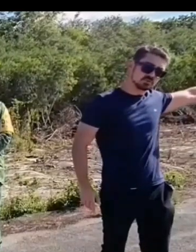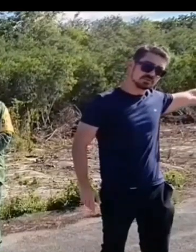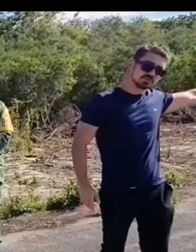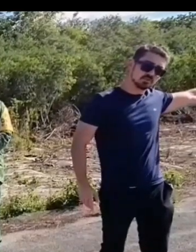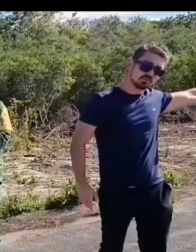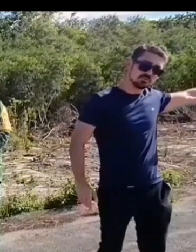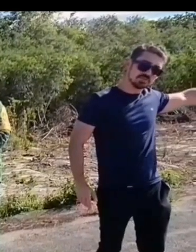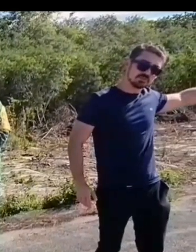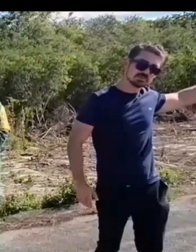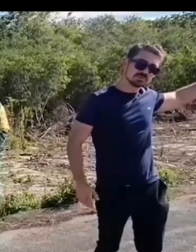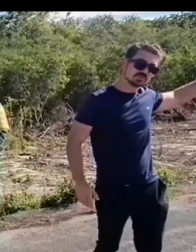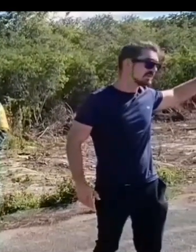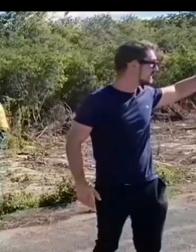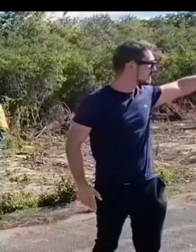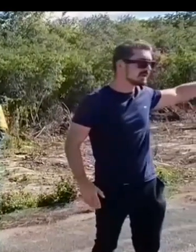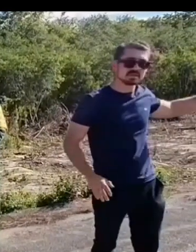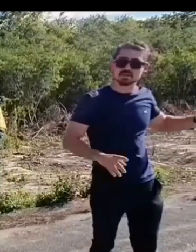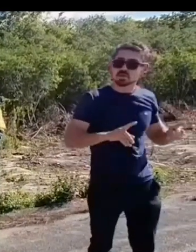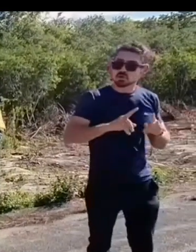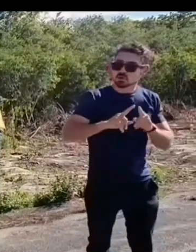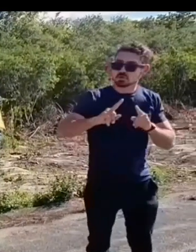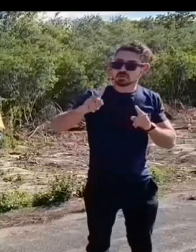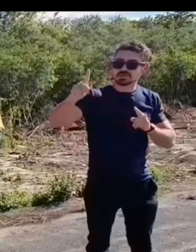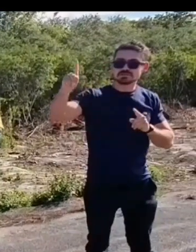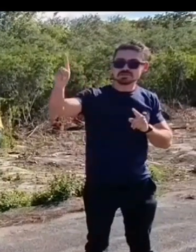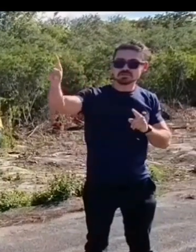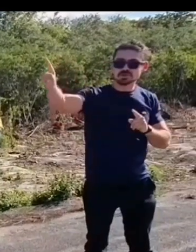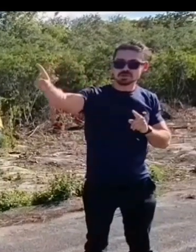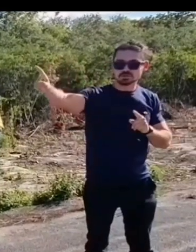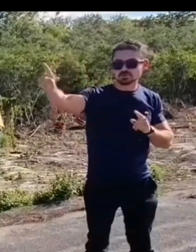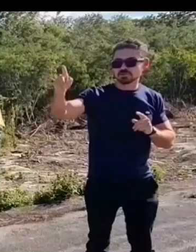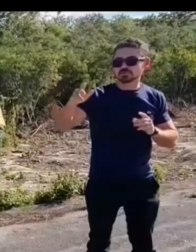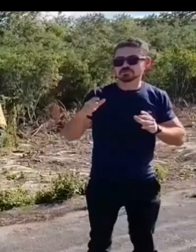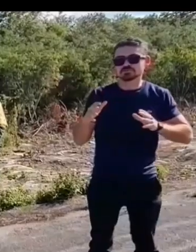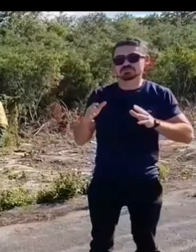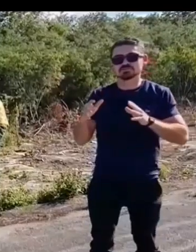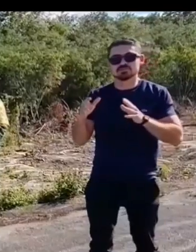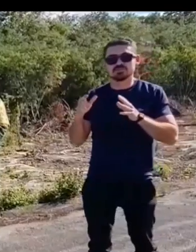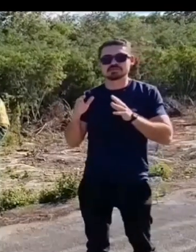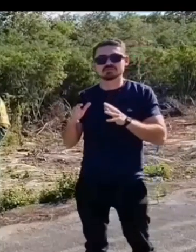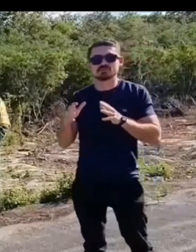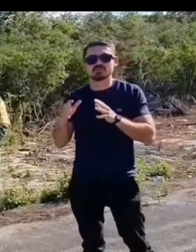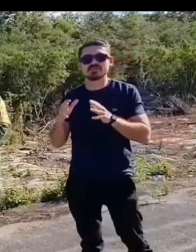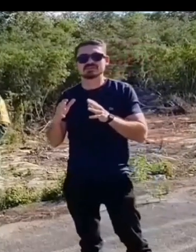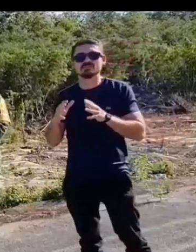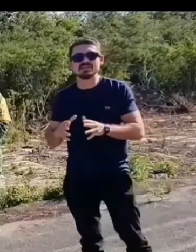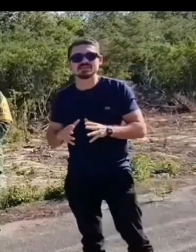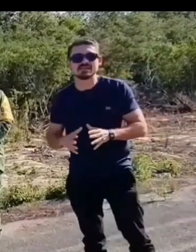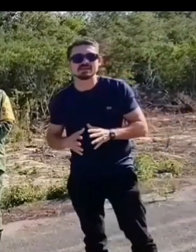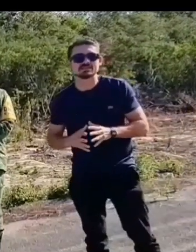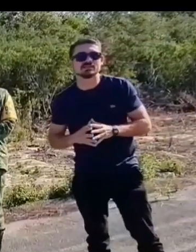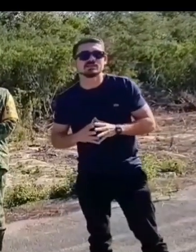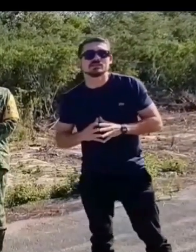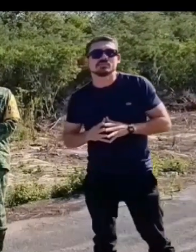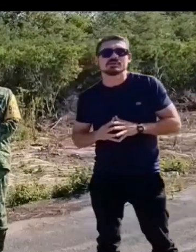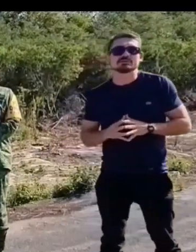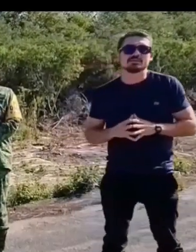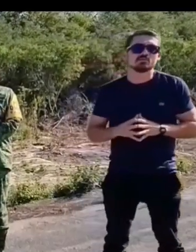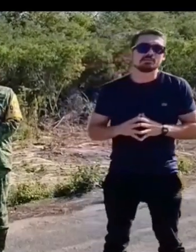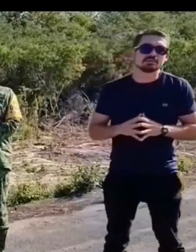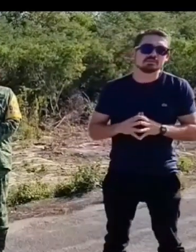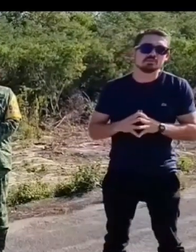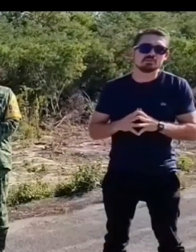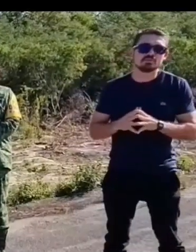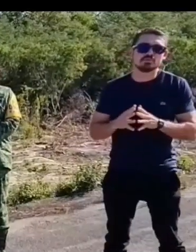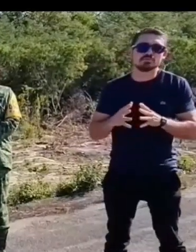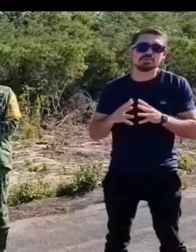nueva estación de Tulum, la nueva estación del Tren Maya, con el sitio arqueológico. Entonces, estas primeras 1,000 hectáreas van